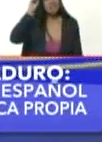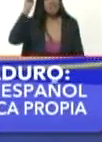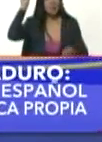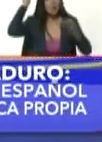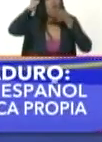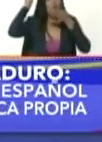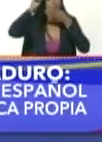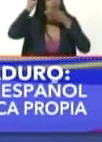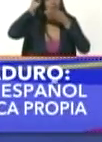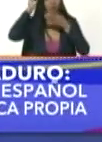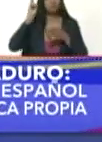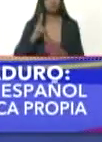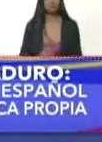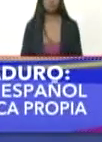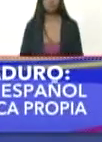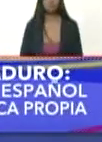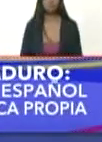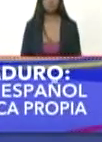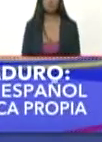Guaycaipuro,